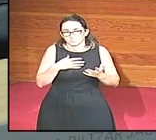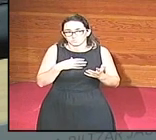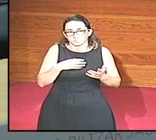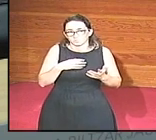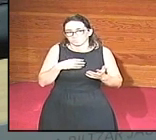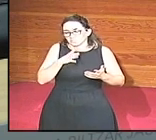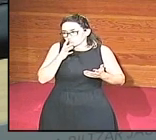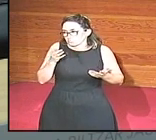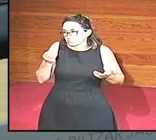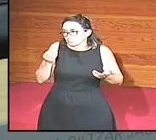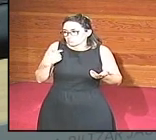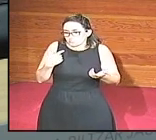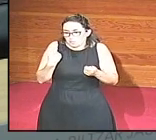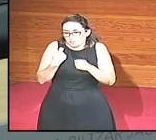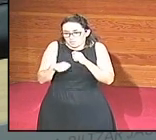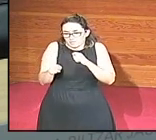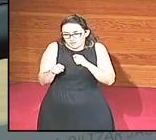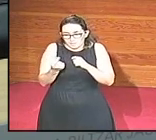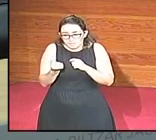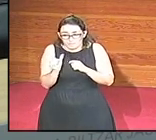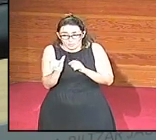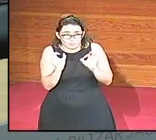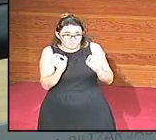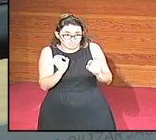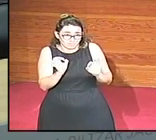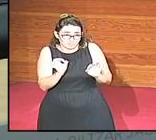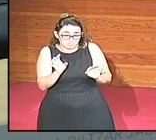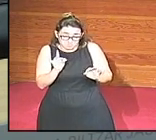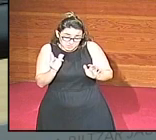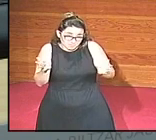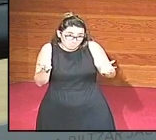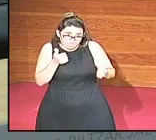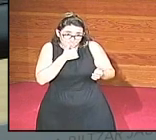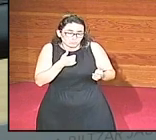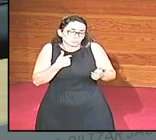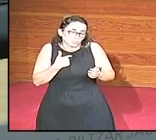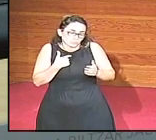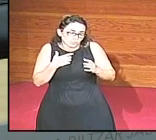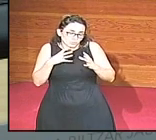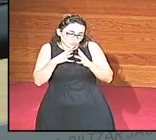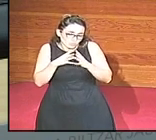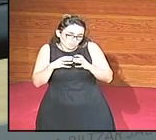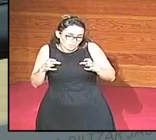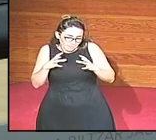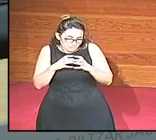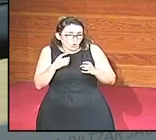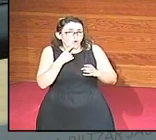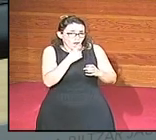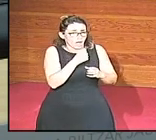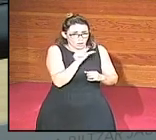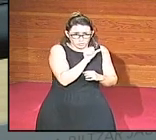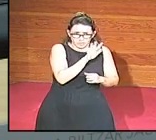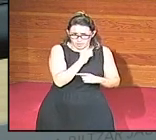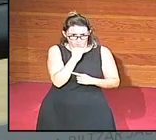barato, pero ya no lo va a vender. O sea, entonces, bueno, pero sí, yo lo que creo, yo lo que deseo es que sea que sí. Yo lo que sé es que vivo en una sociedad